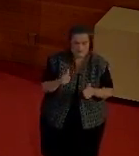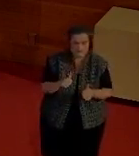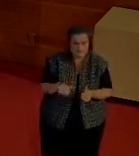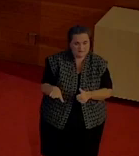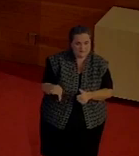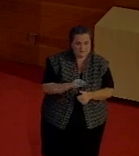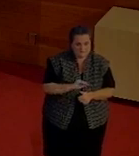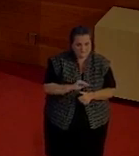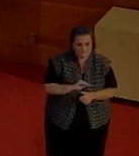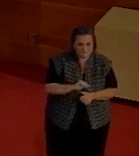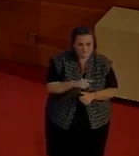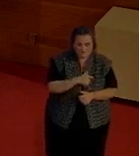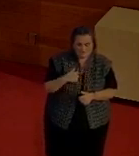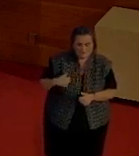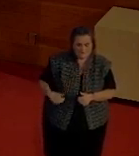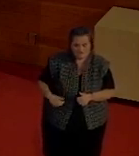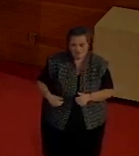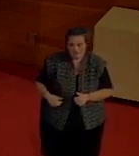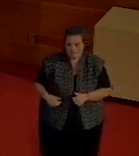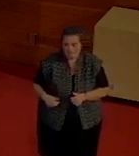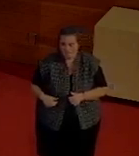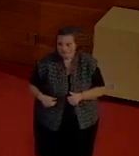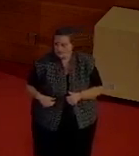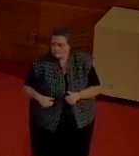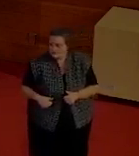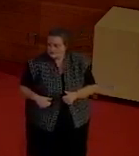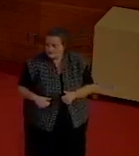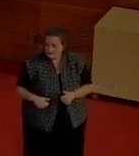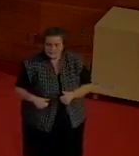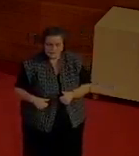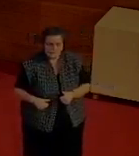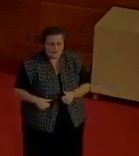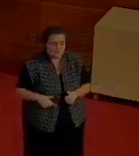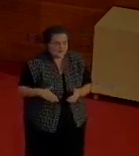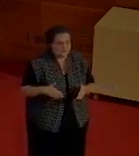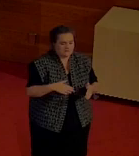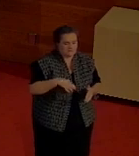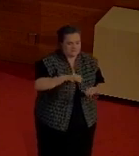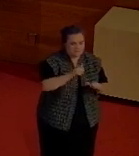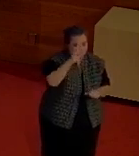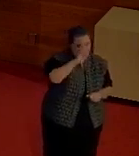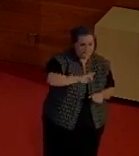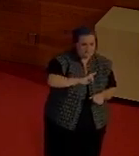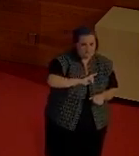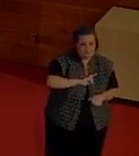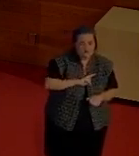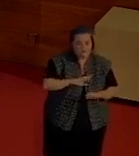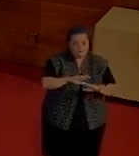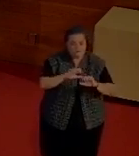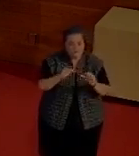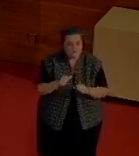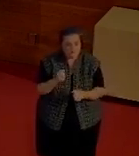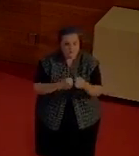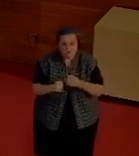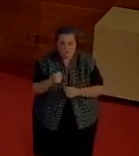que china por el se ha dicho antes no por el camino militar sino por el camino económico me estás generando una dependencia tan